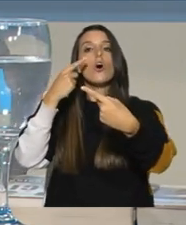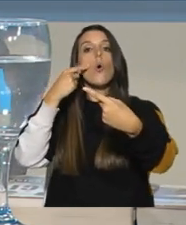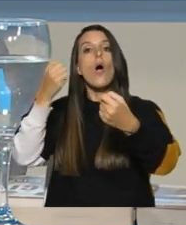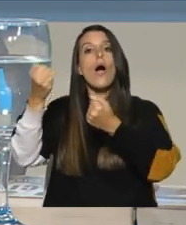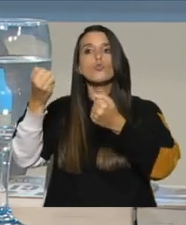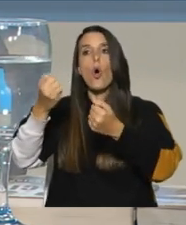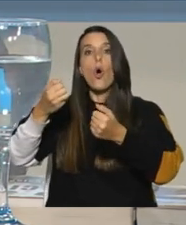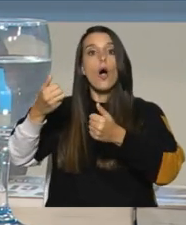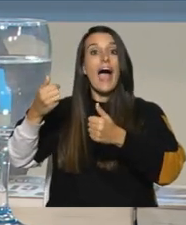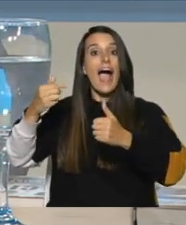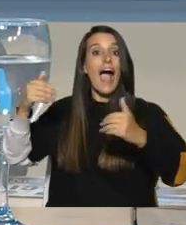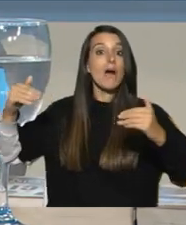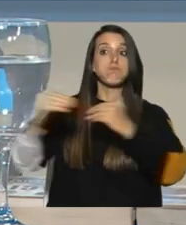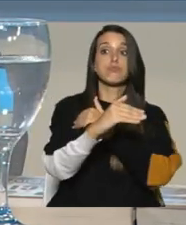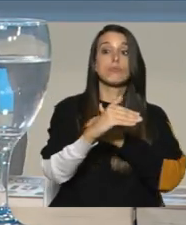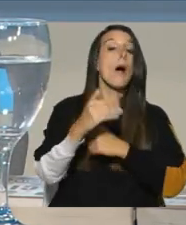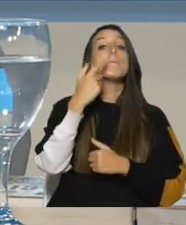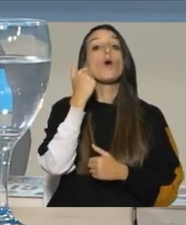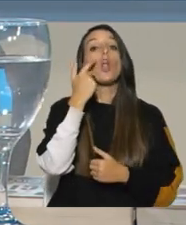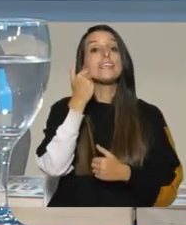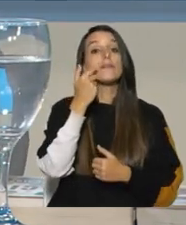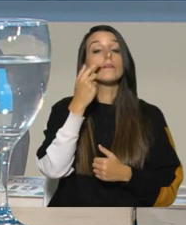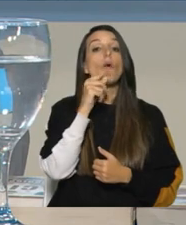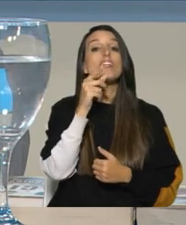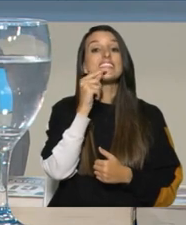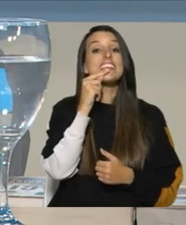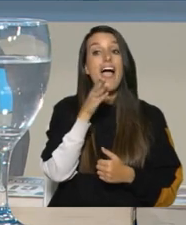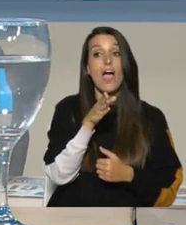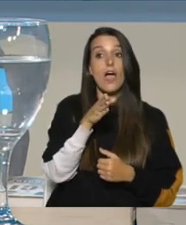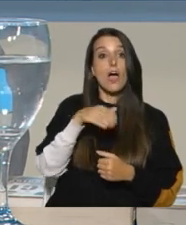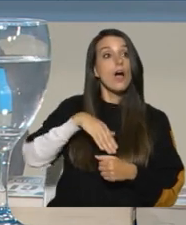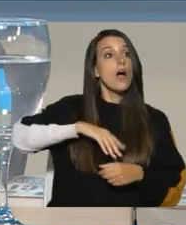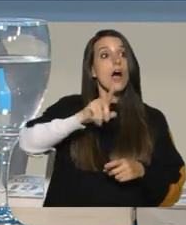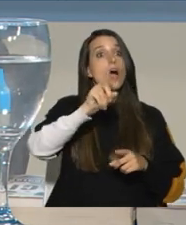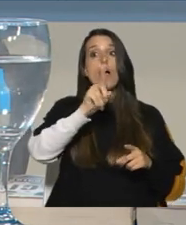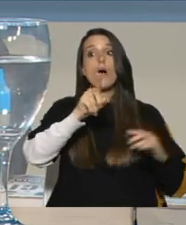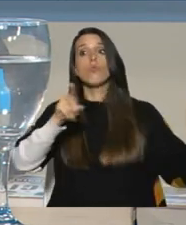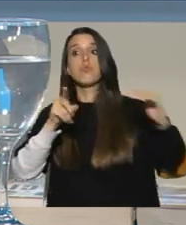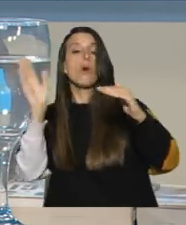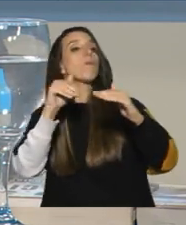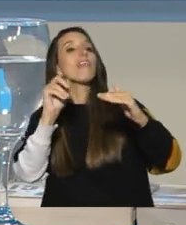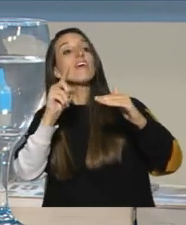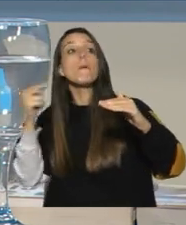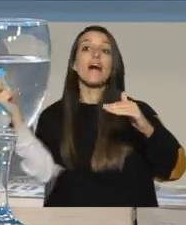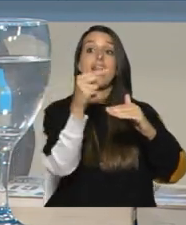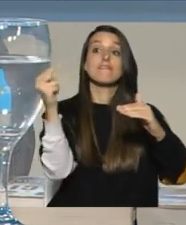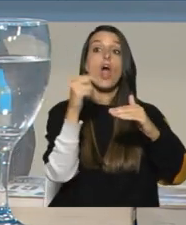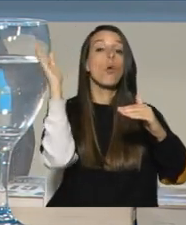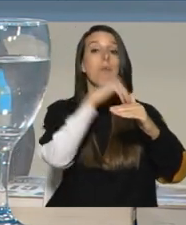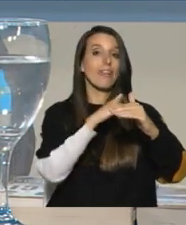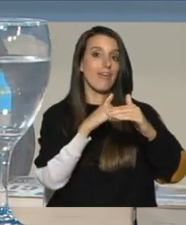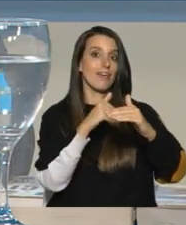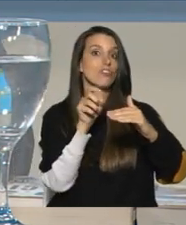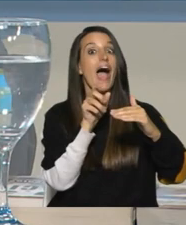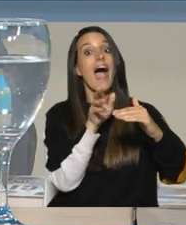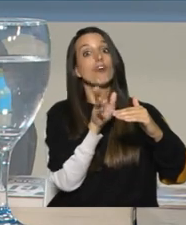la seña de que estaban a contramano, sin saber, desconociendo totalmente quiénes eran ni lo que estaban haciendo. En ese momento